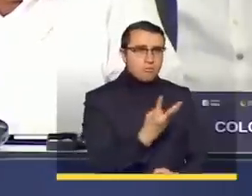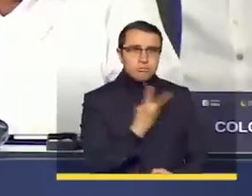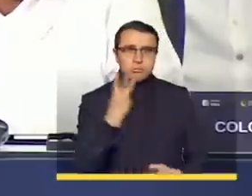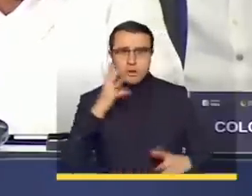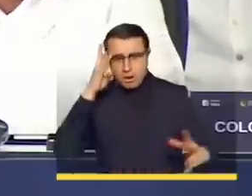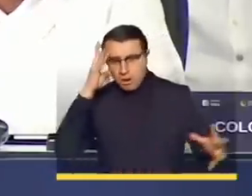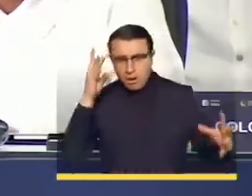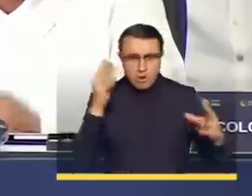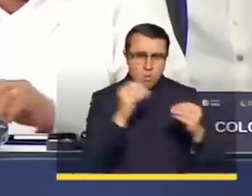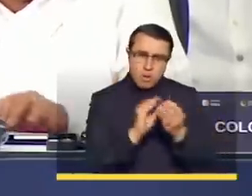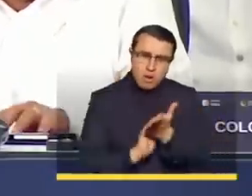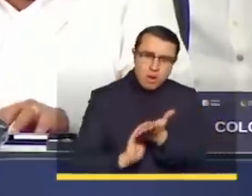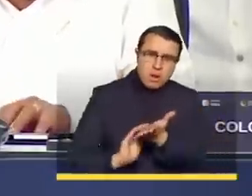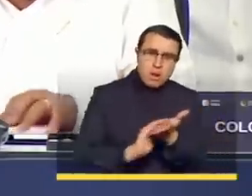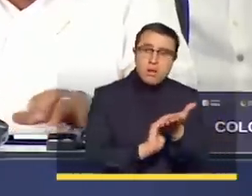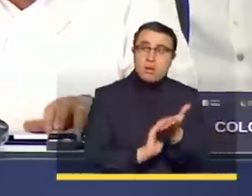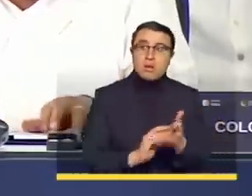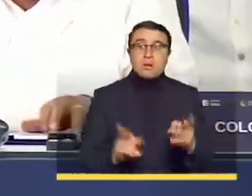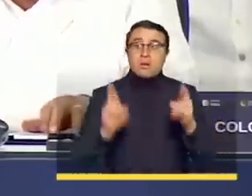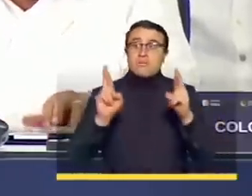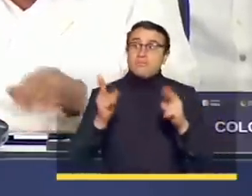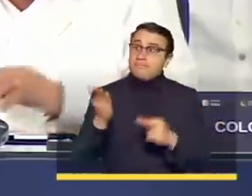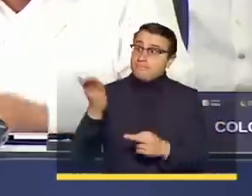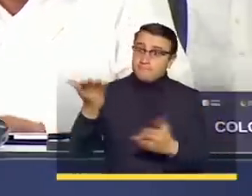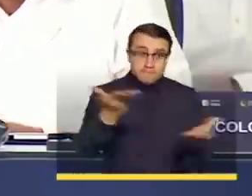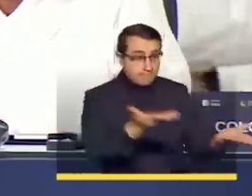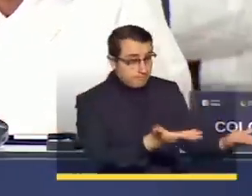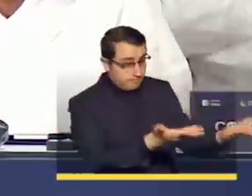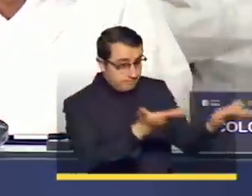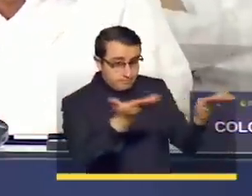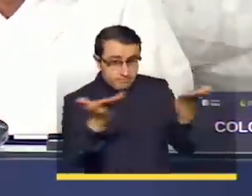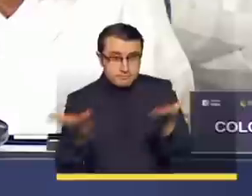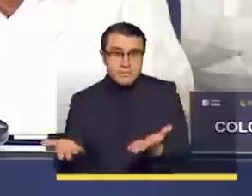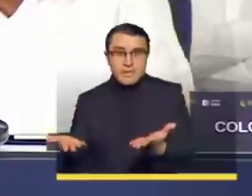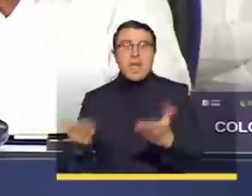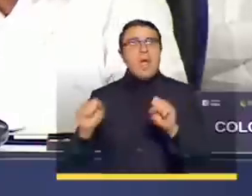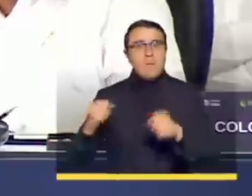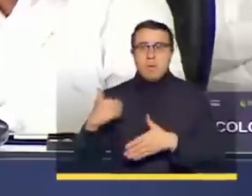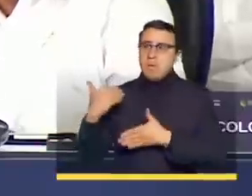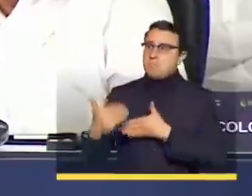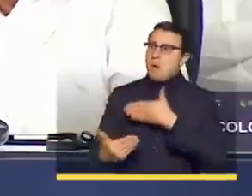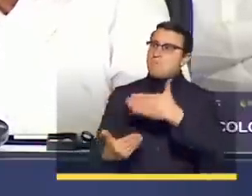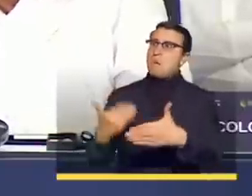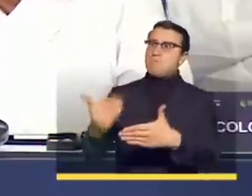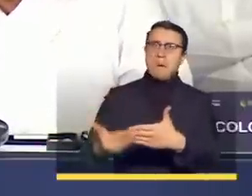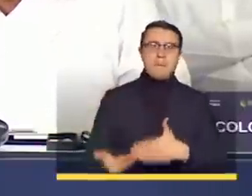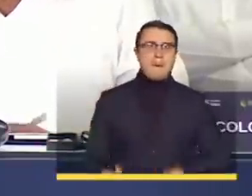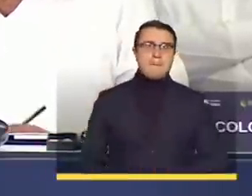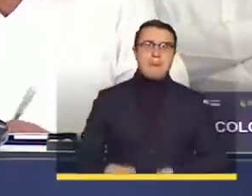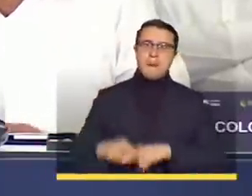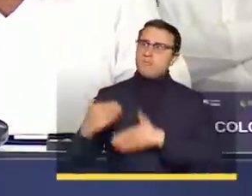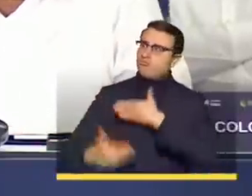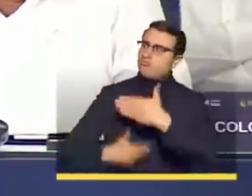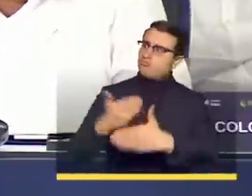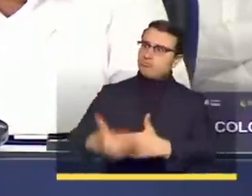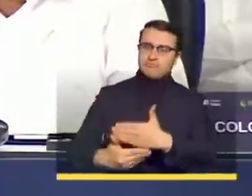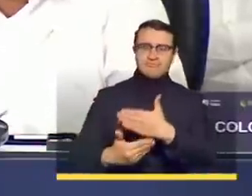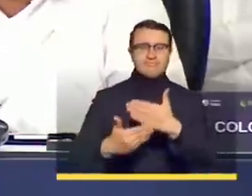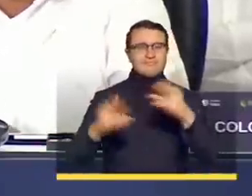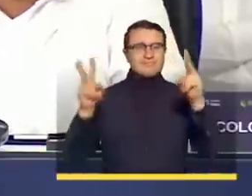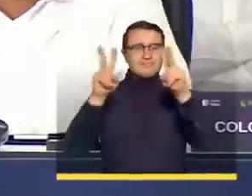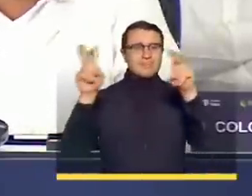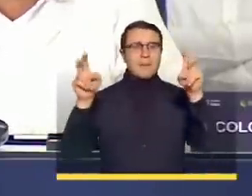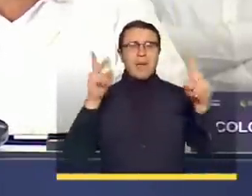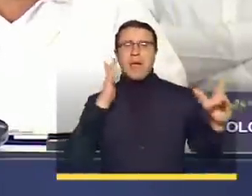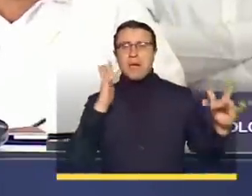Y esperemos que con su hospitalidad demos aún pasos todavía mayores en un tema que tiene que ver con la